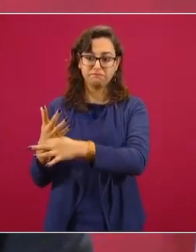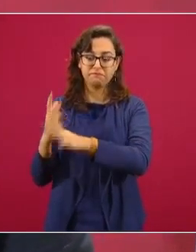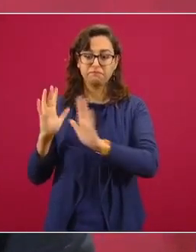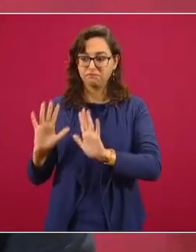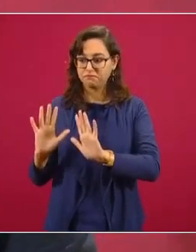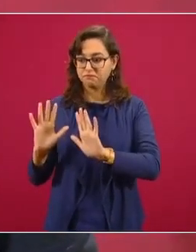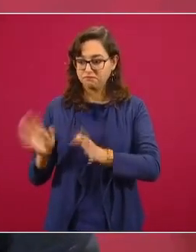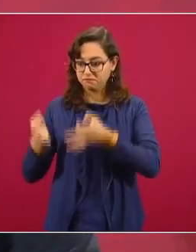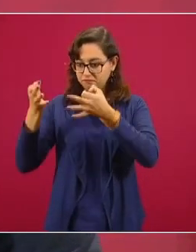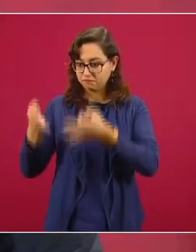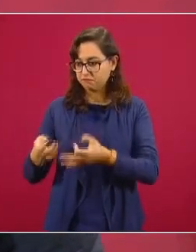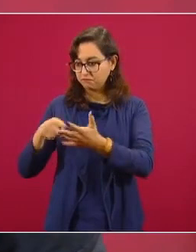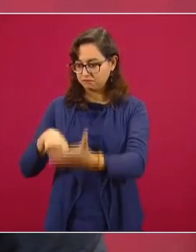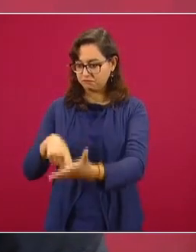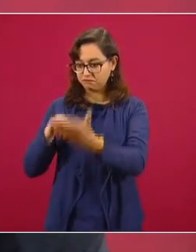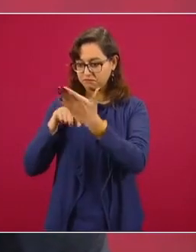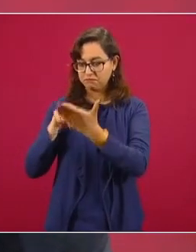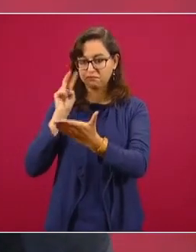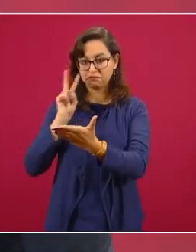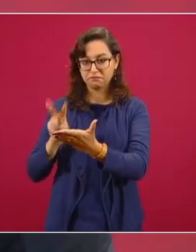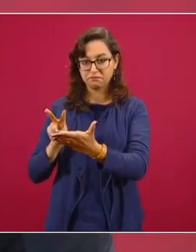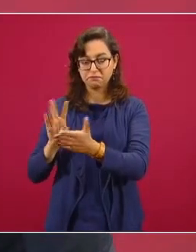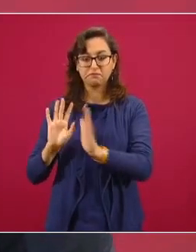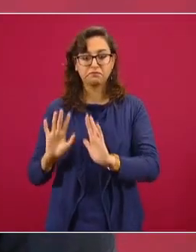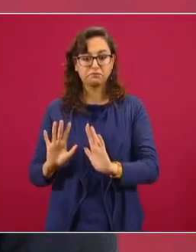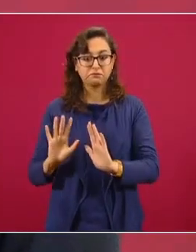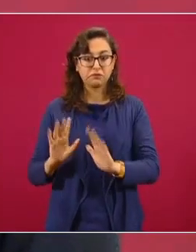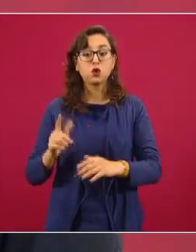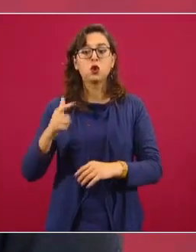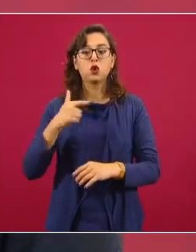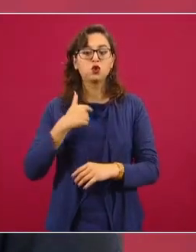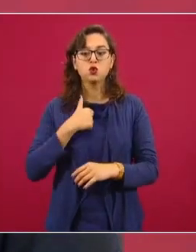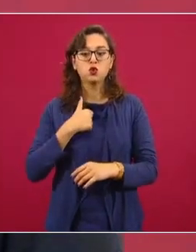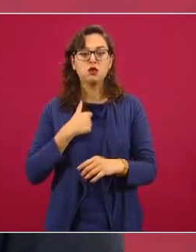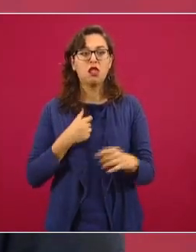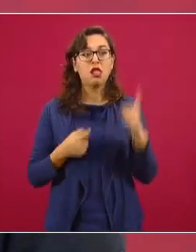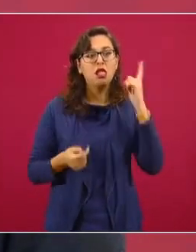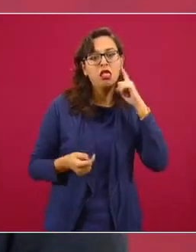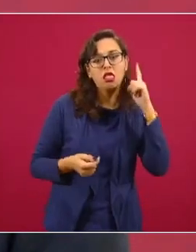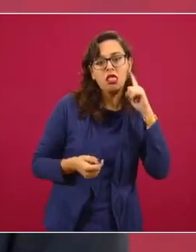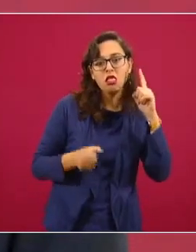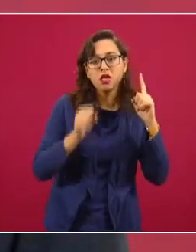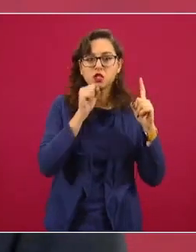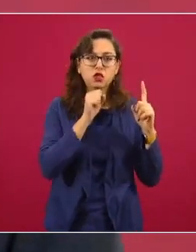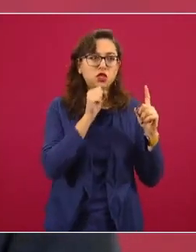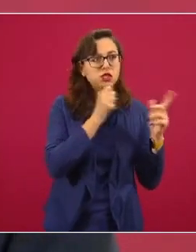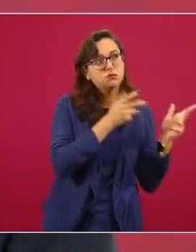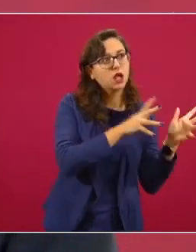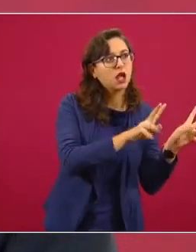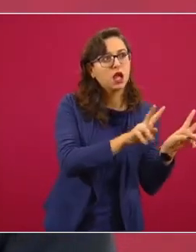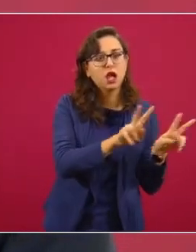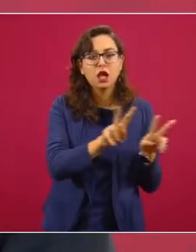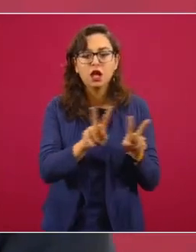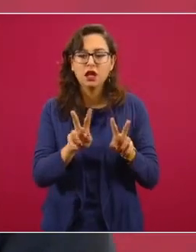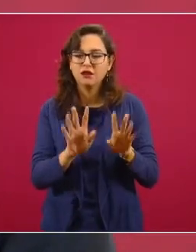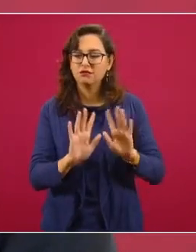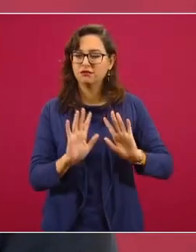medios de información. Quiero hacerlo así, no quiero estar